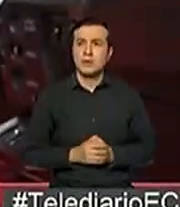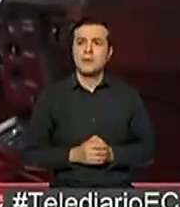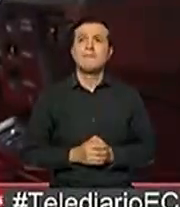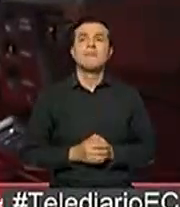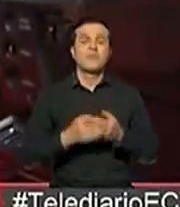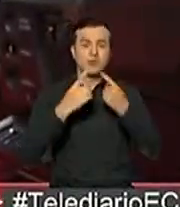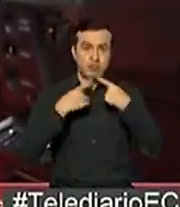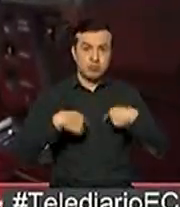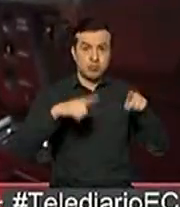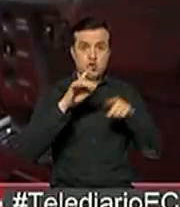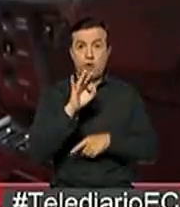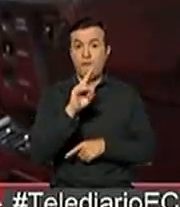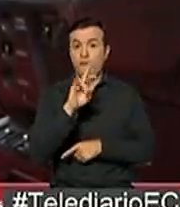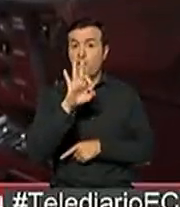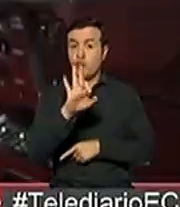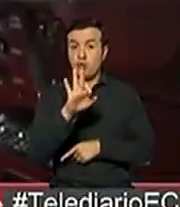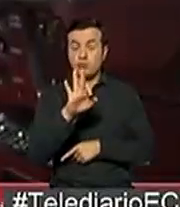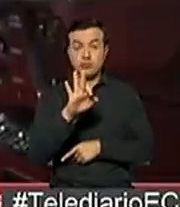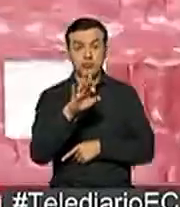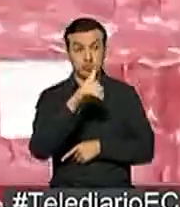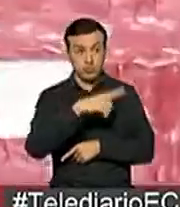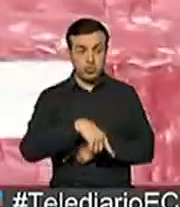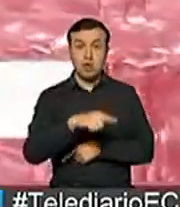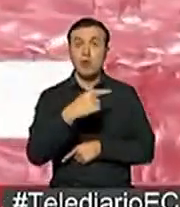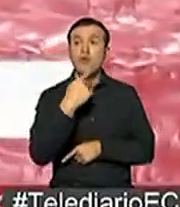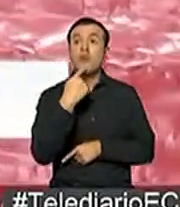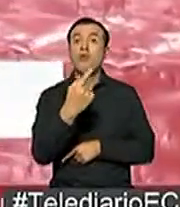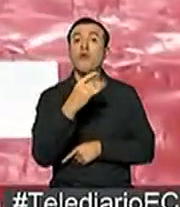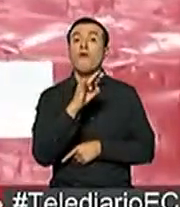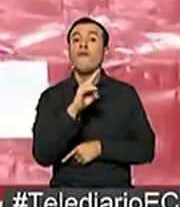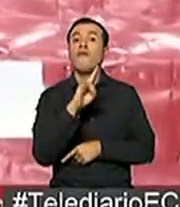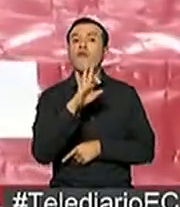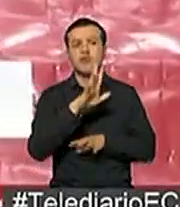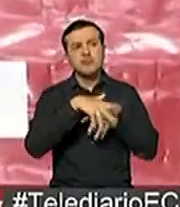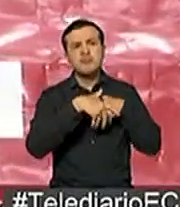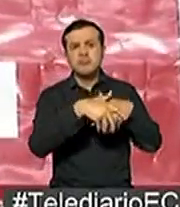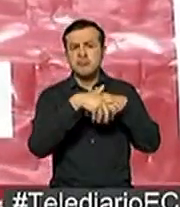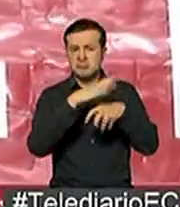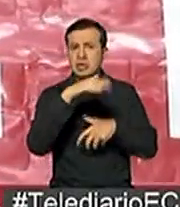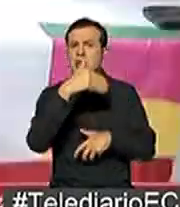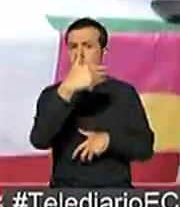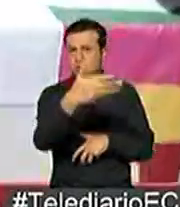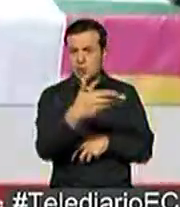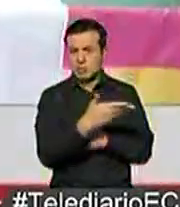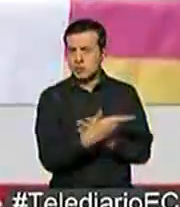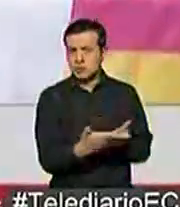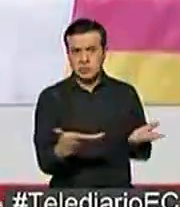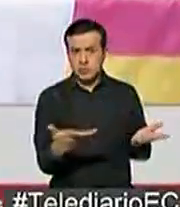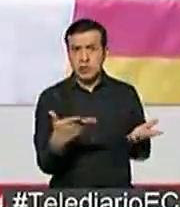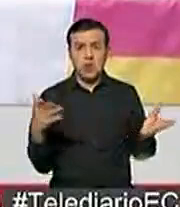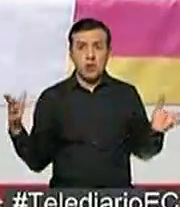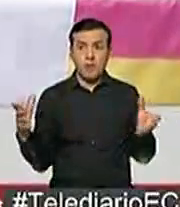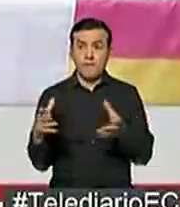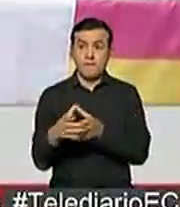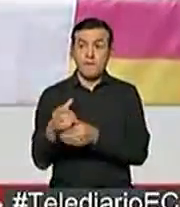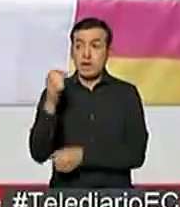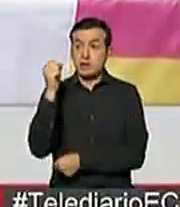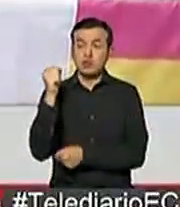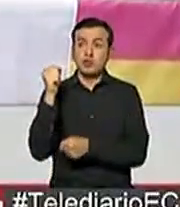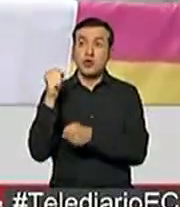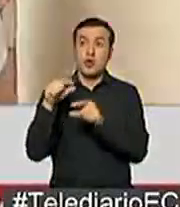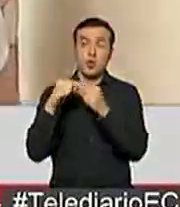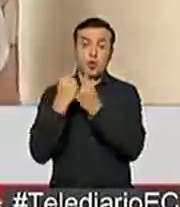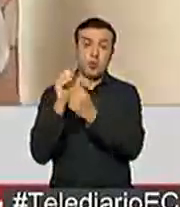tras el anuncio del frente unitario de trabajadores fut de salida manifestaciones de los próximos días la confederación nacional de organizaciones